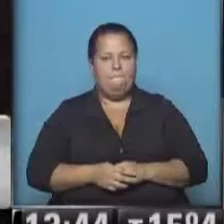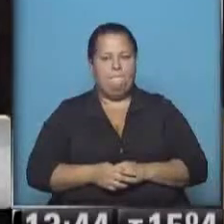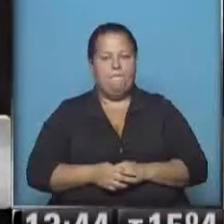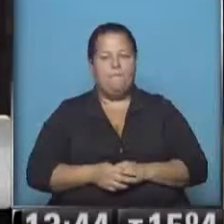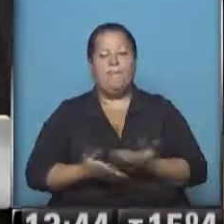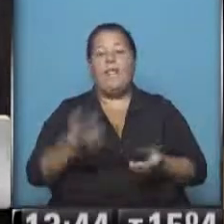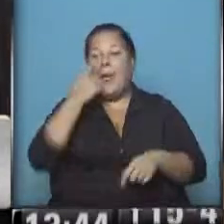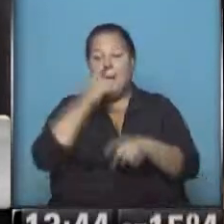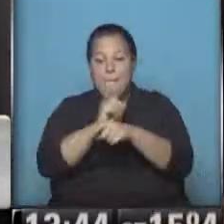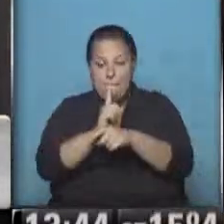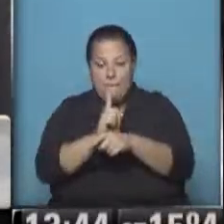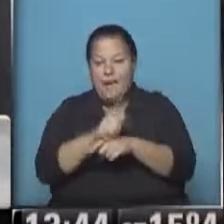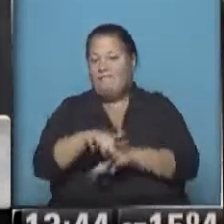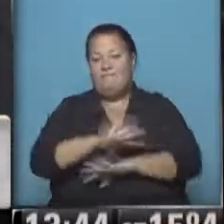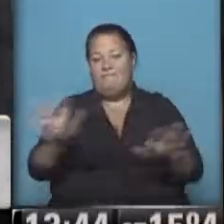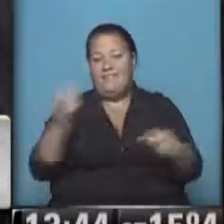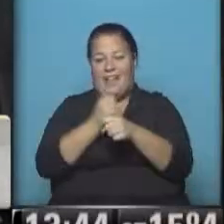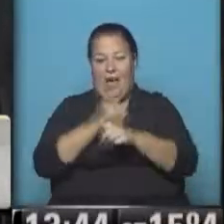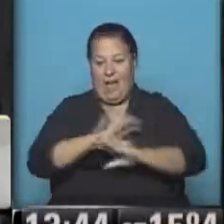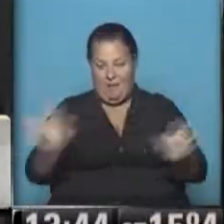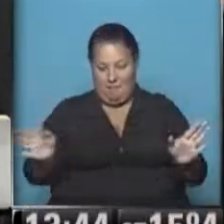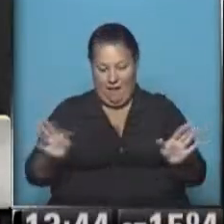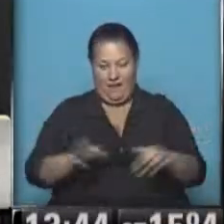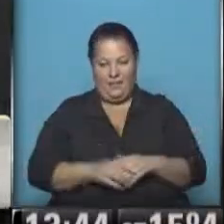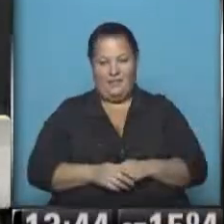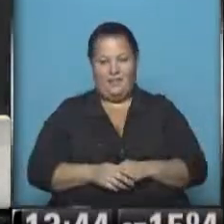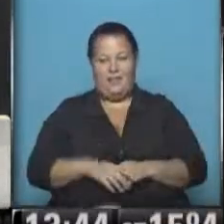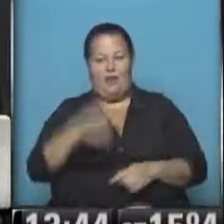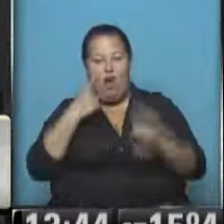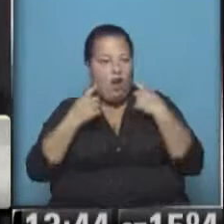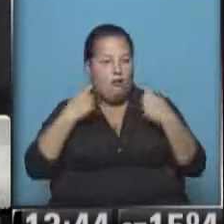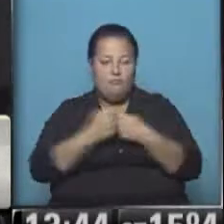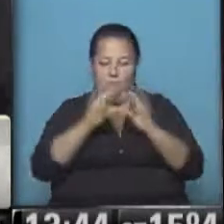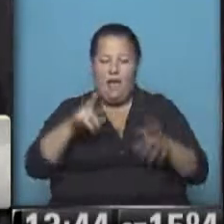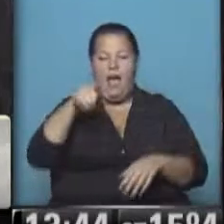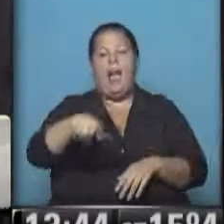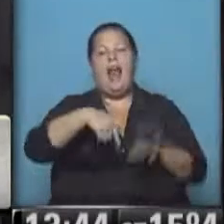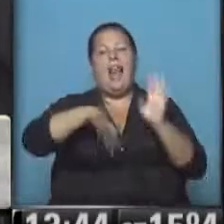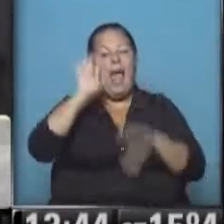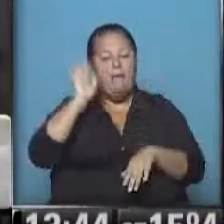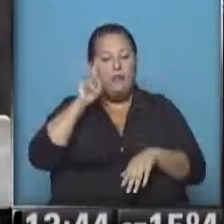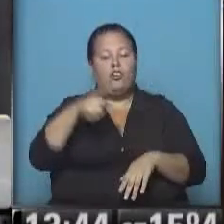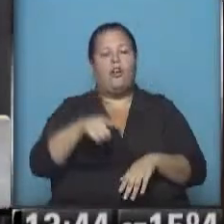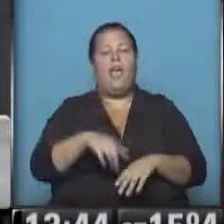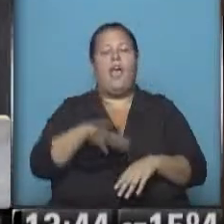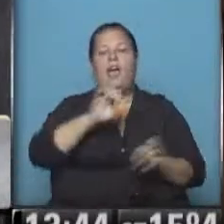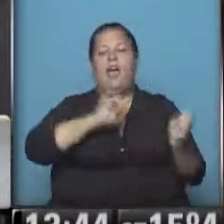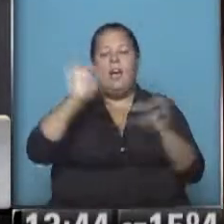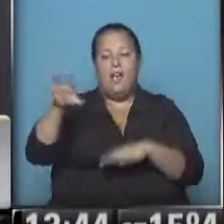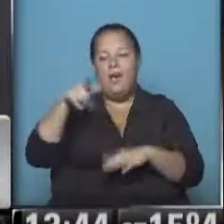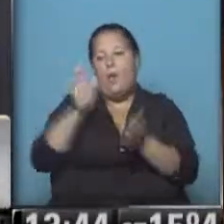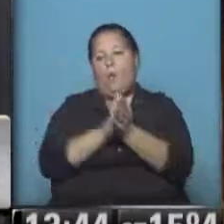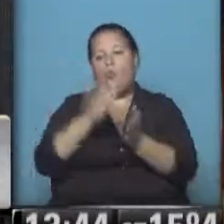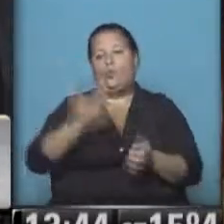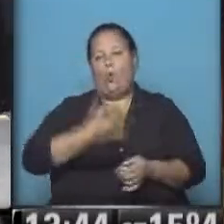que son perros que ya no van a estar más desarrollando tareas de control irán la mayoría serán estarán con